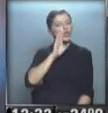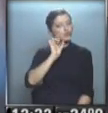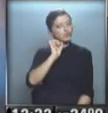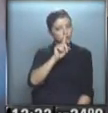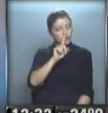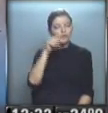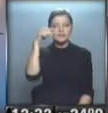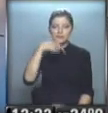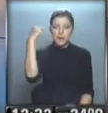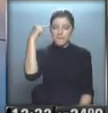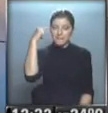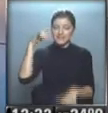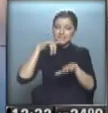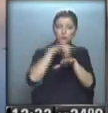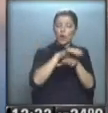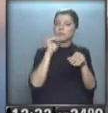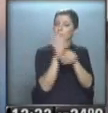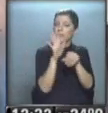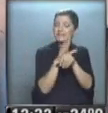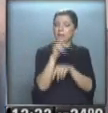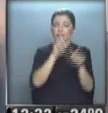son considerados crímenes de guerra.